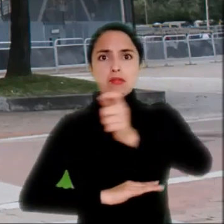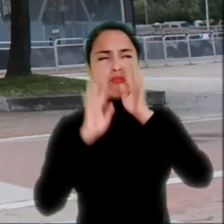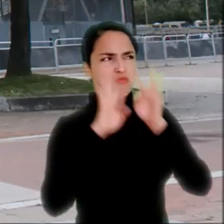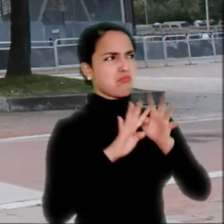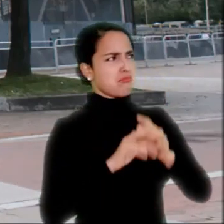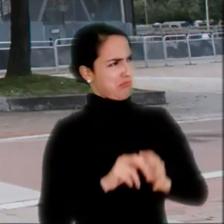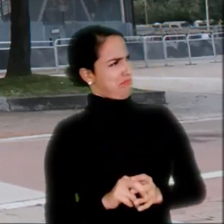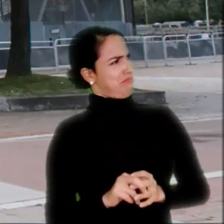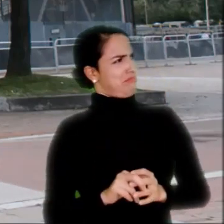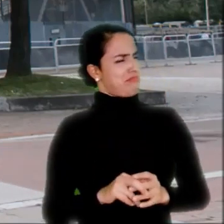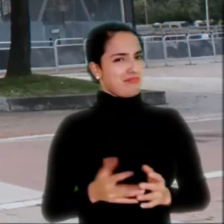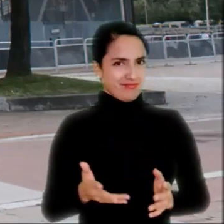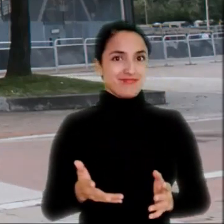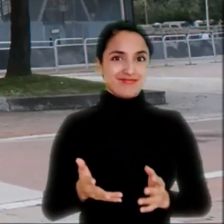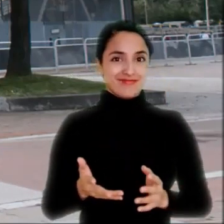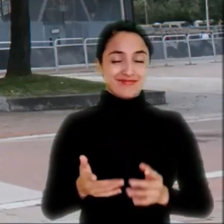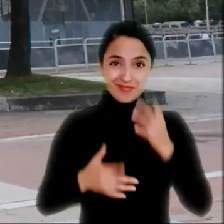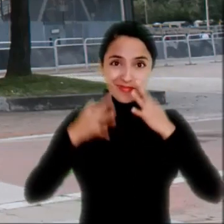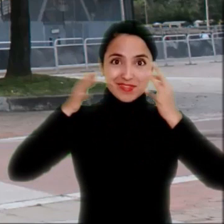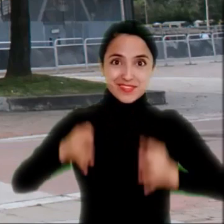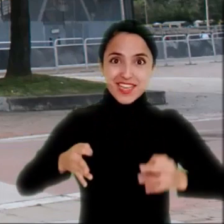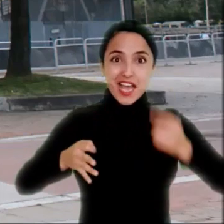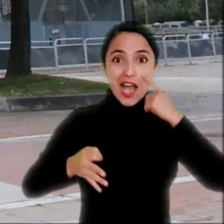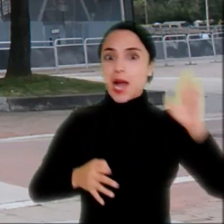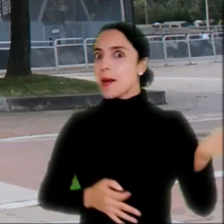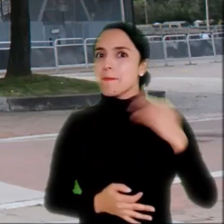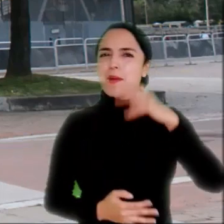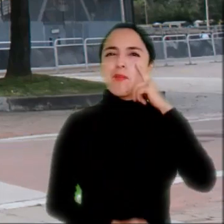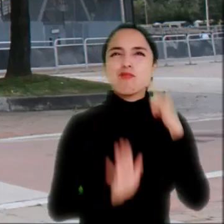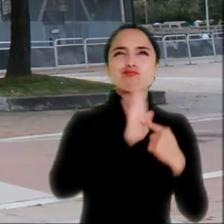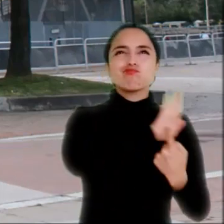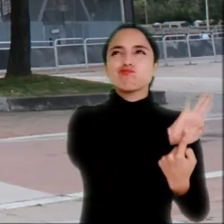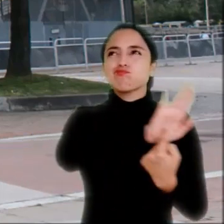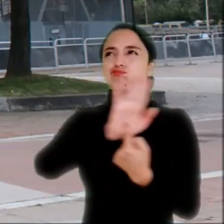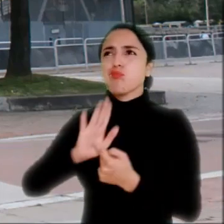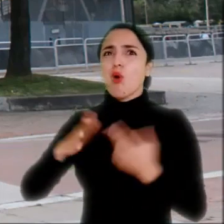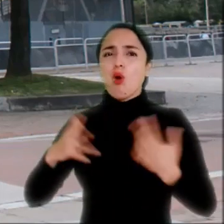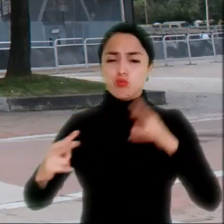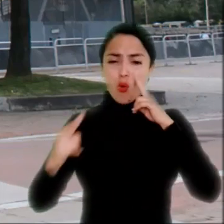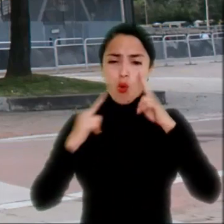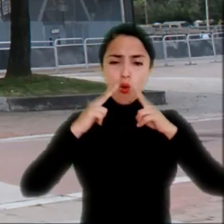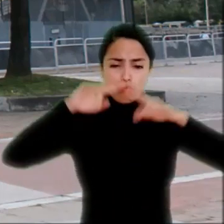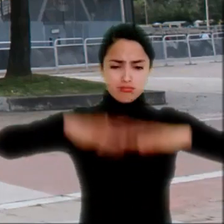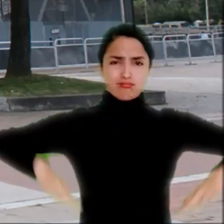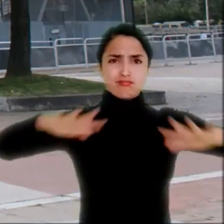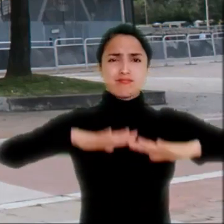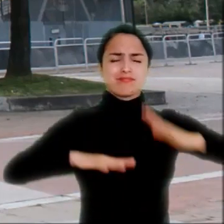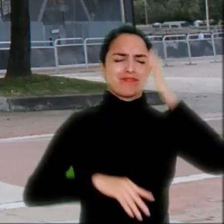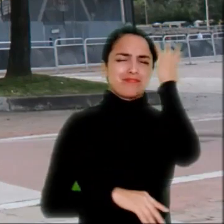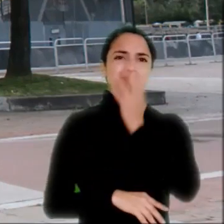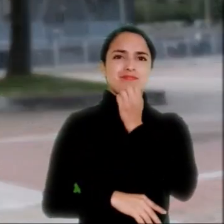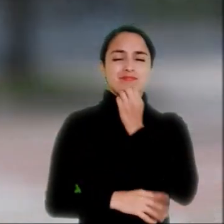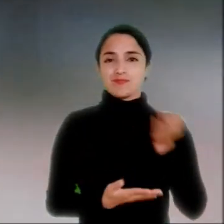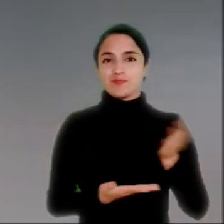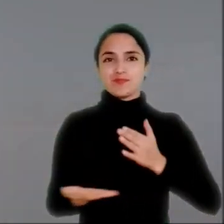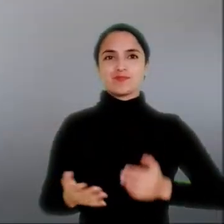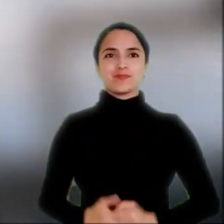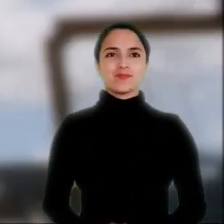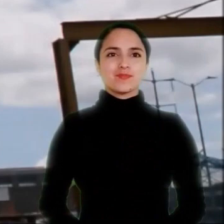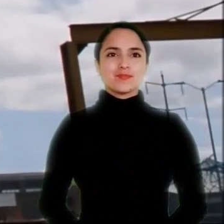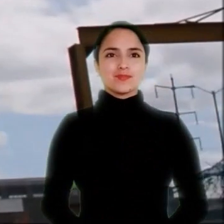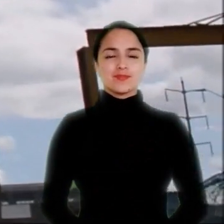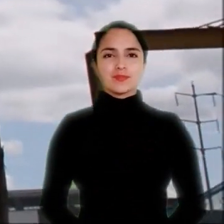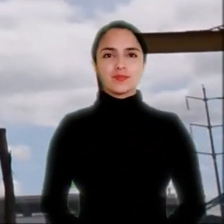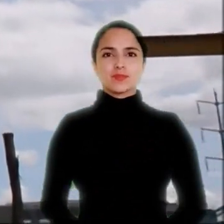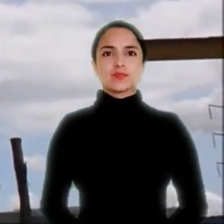nos creen. Así que quiero que me acompañen para que conozcamos este bonito lugar. Adelante.